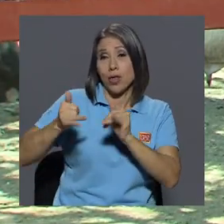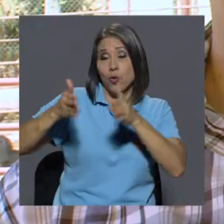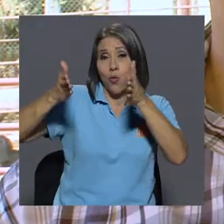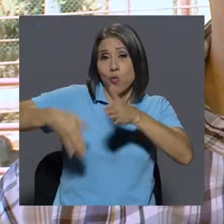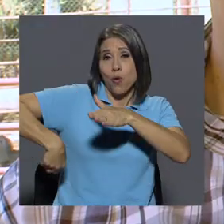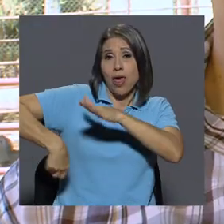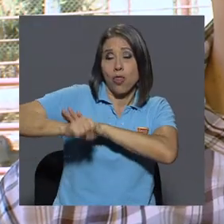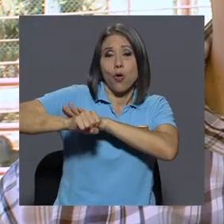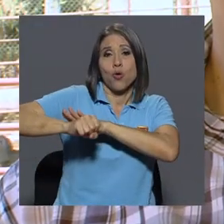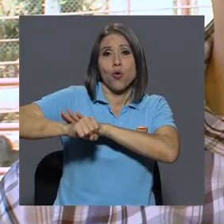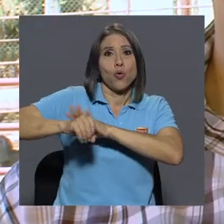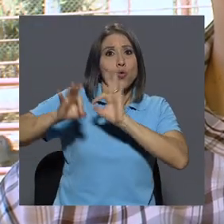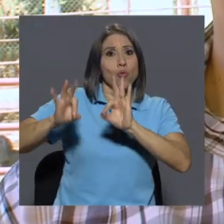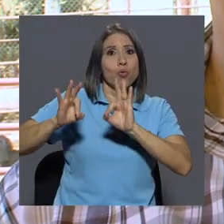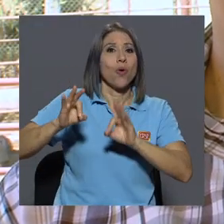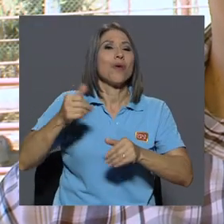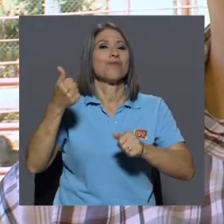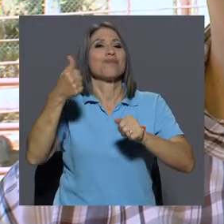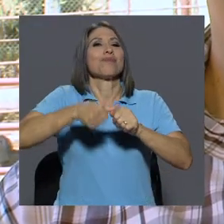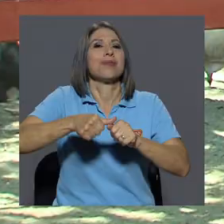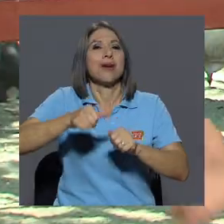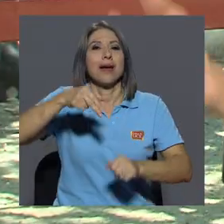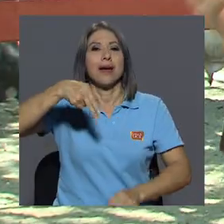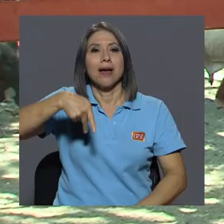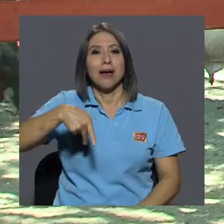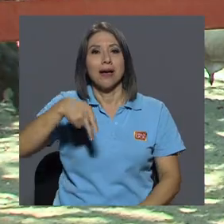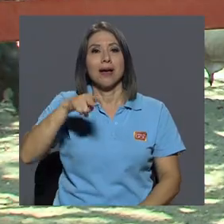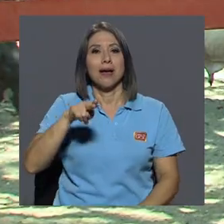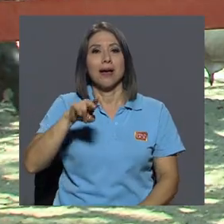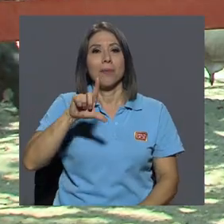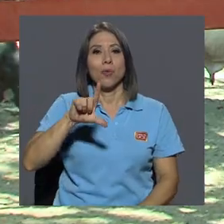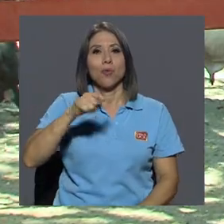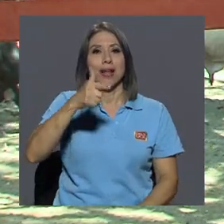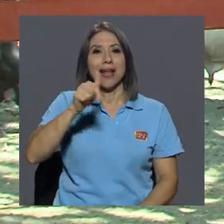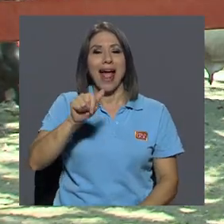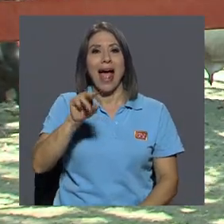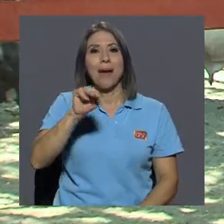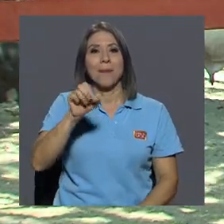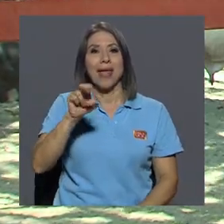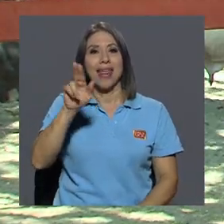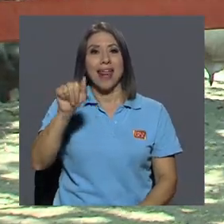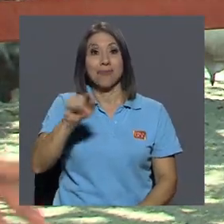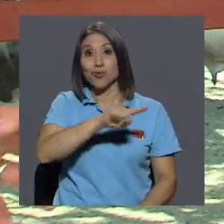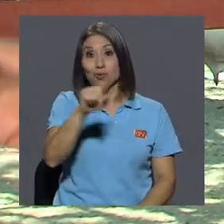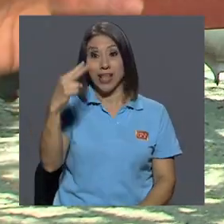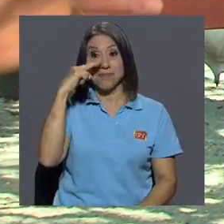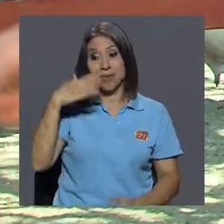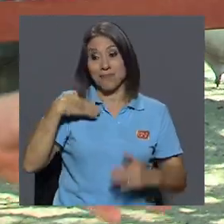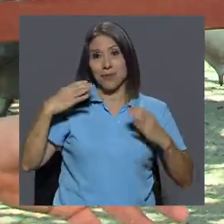Pulgamena. La Pulga. A mí me decían Pulgamena. Ustedes ven mi cuerpo, imagínense.